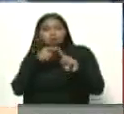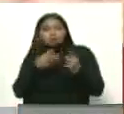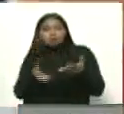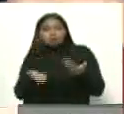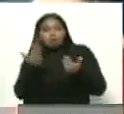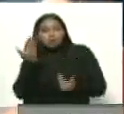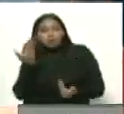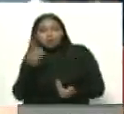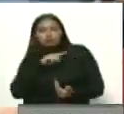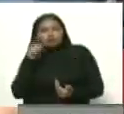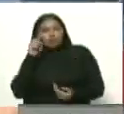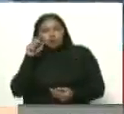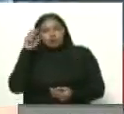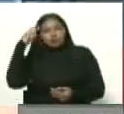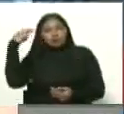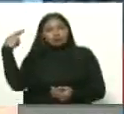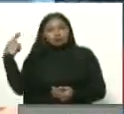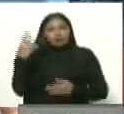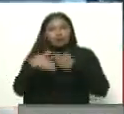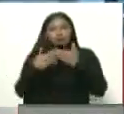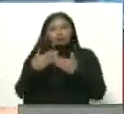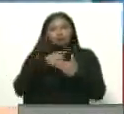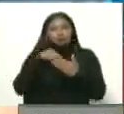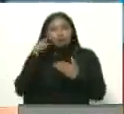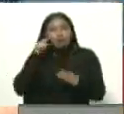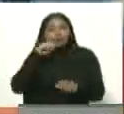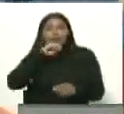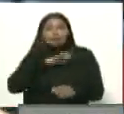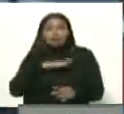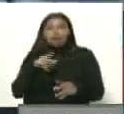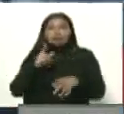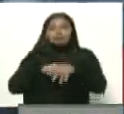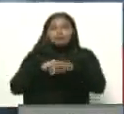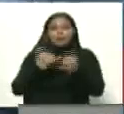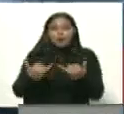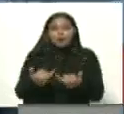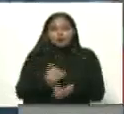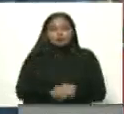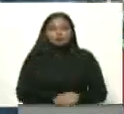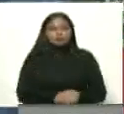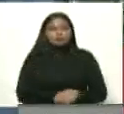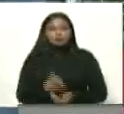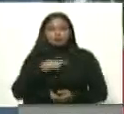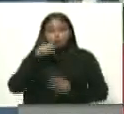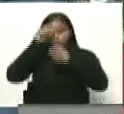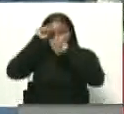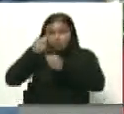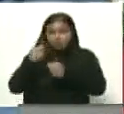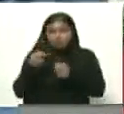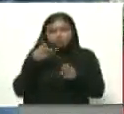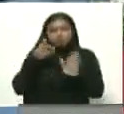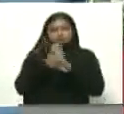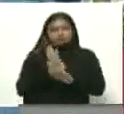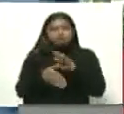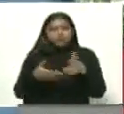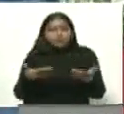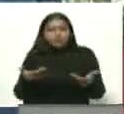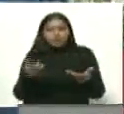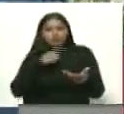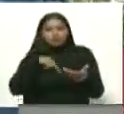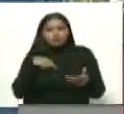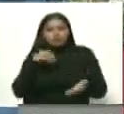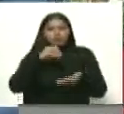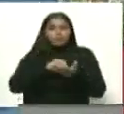para reflexionar sobre el tiempo histórico presente. Las conmemoraciones sirven para eso, ponen la